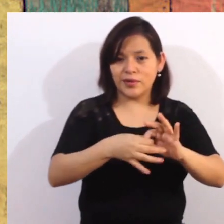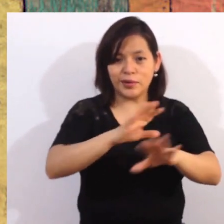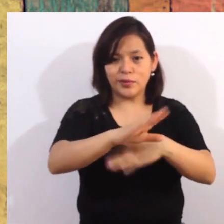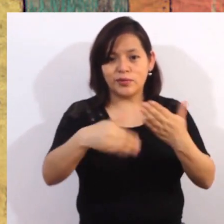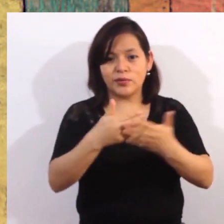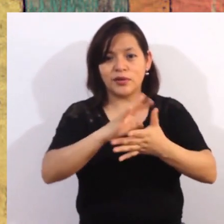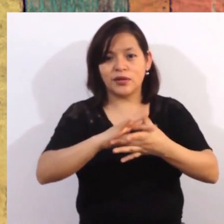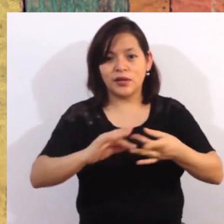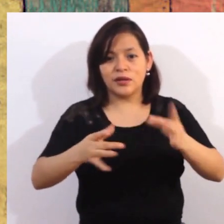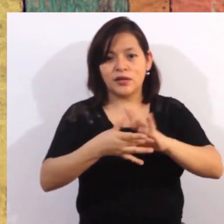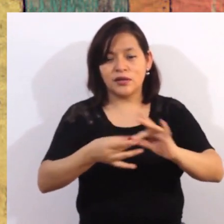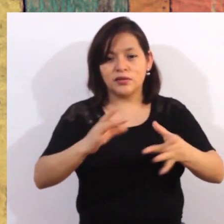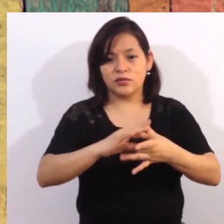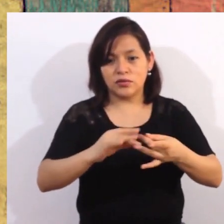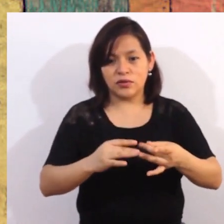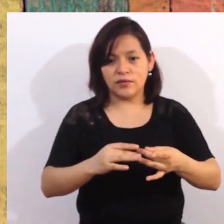esa historia.